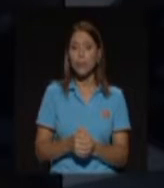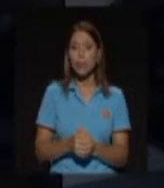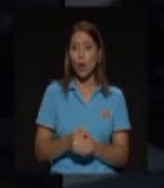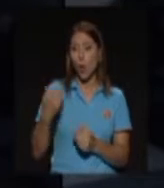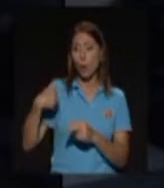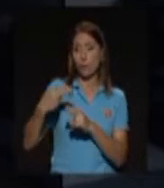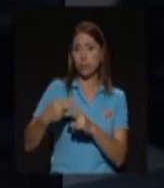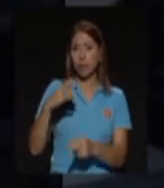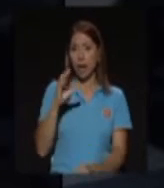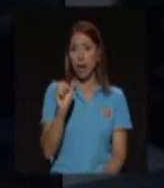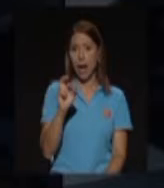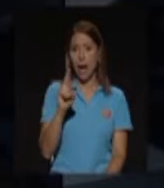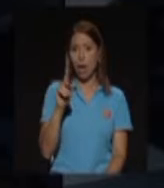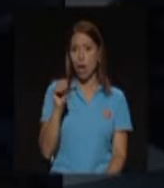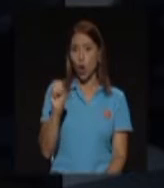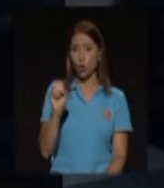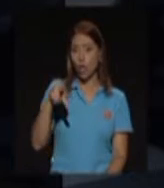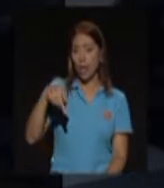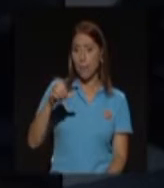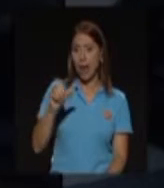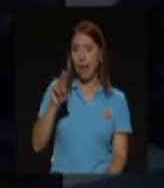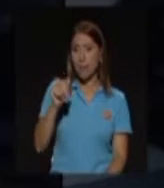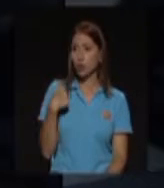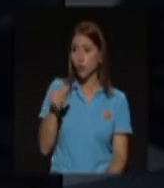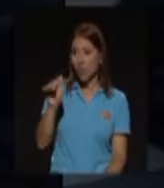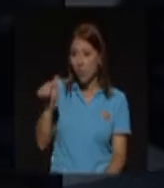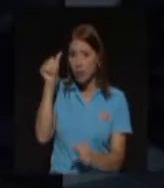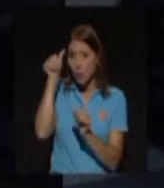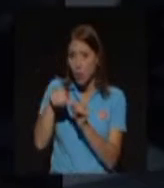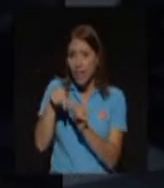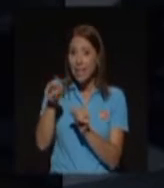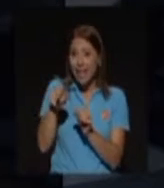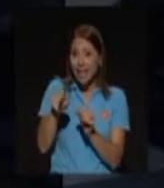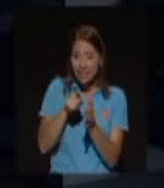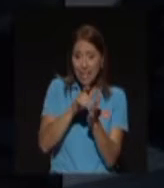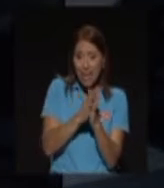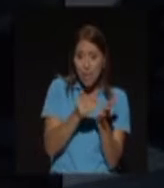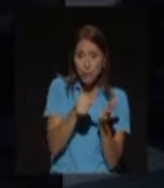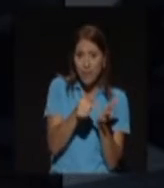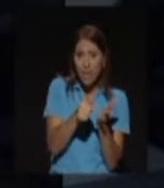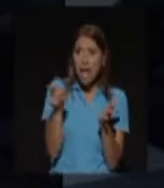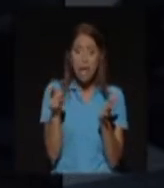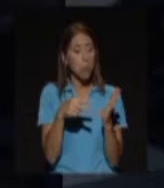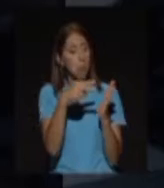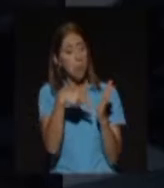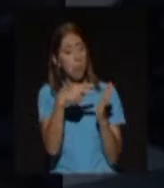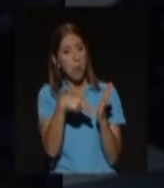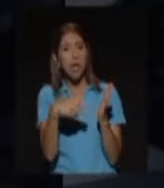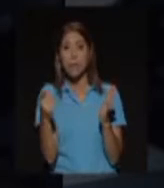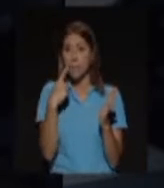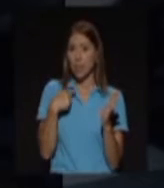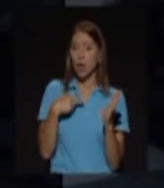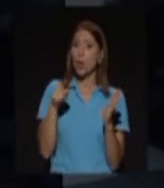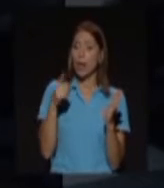Carlos Palma, yo le recordé que existía esa obra y la leyó y me dijo que le parecía sumamente